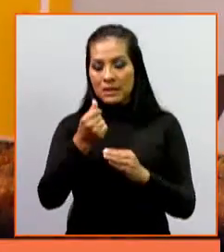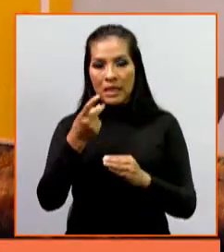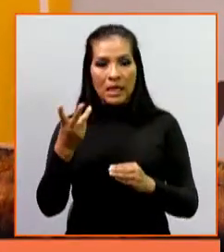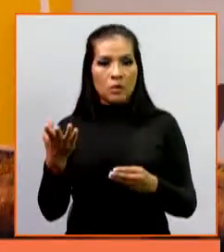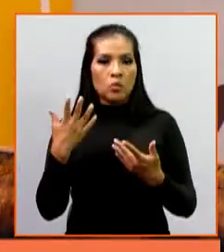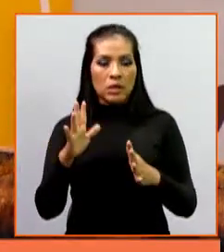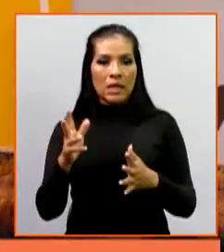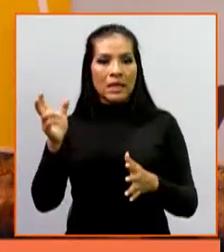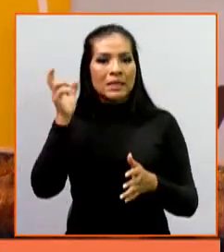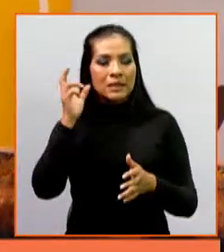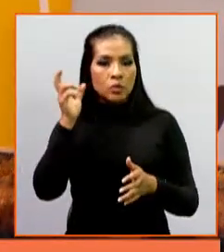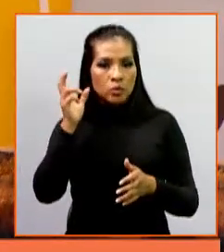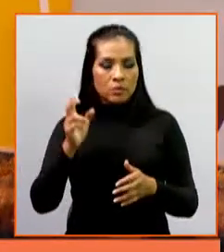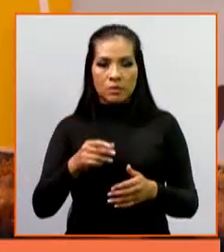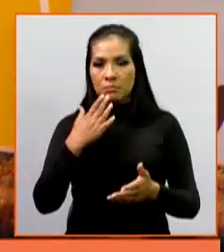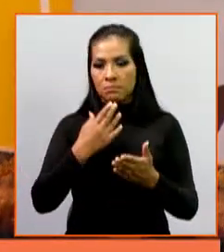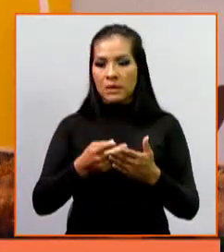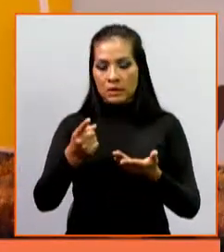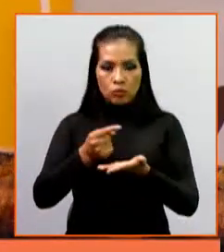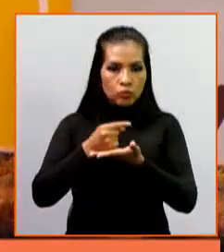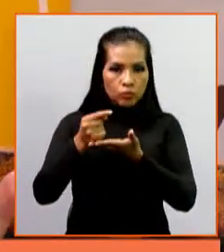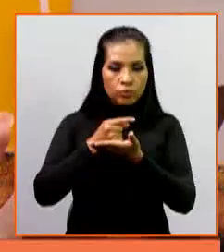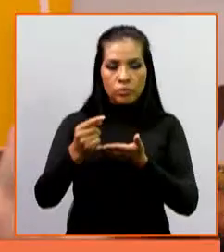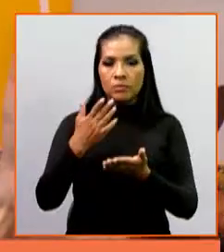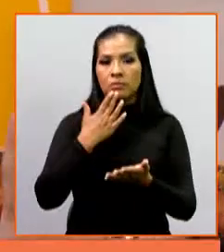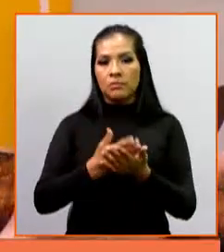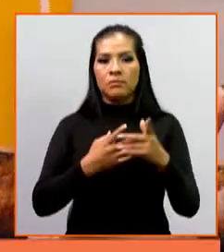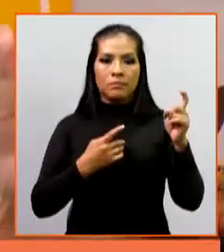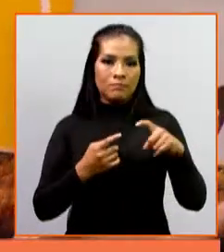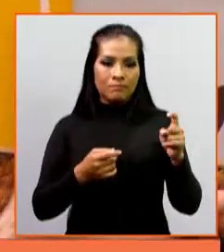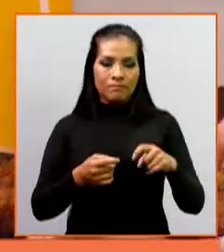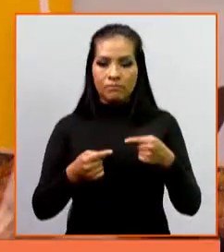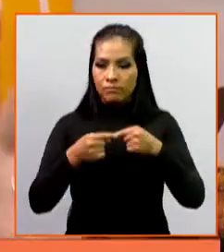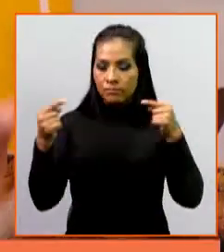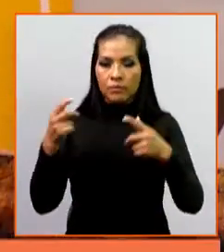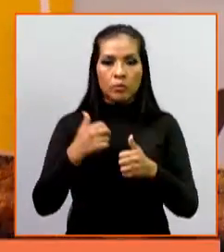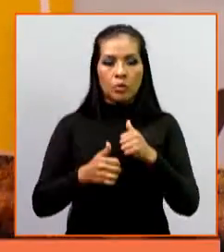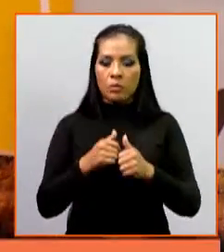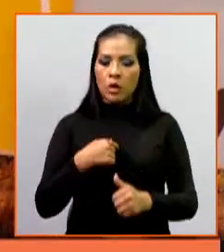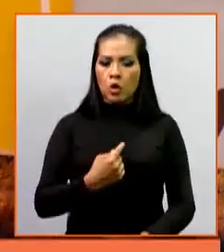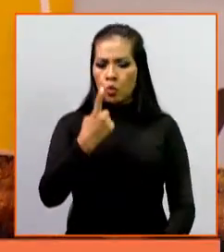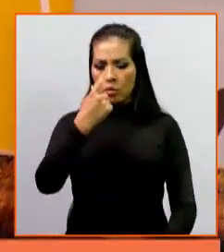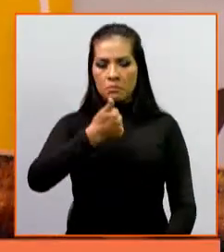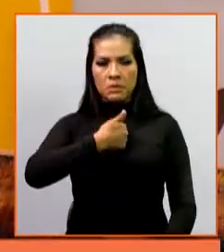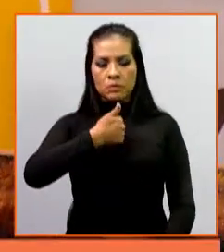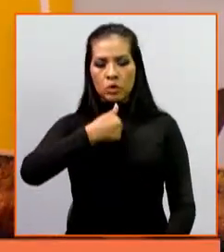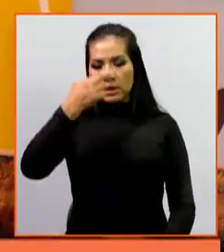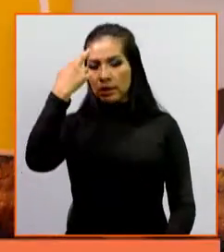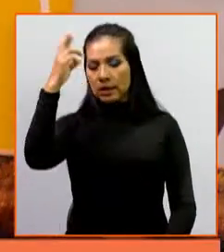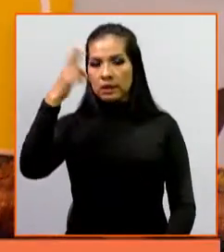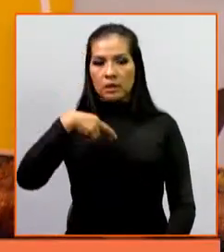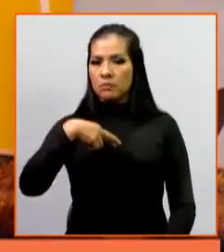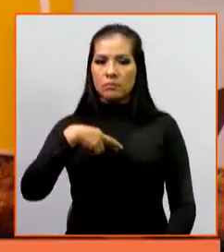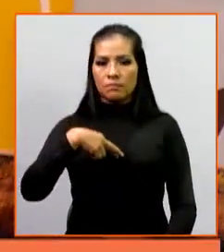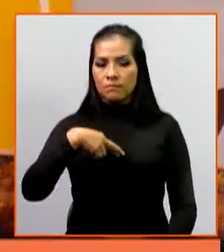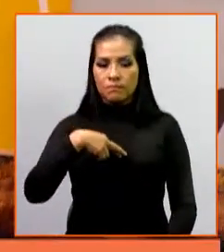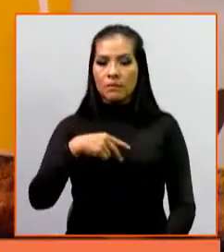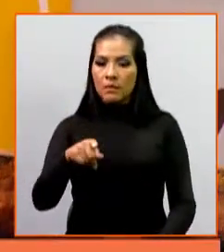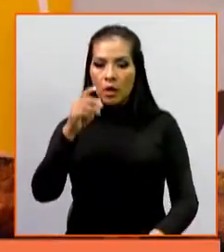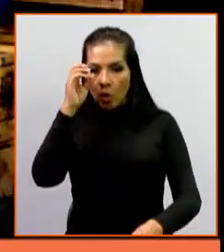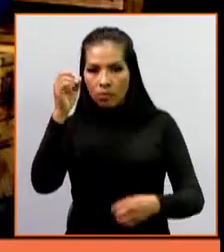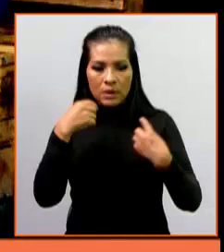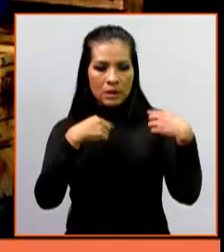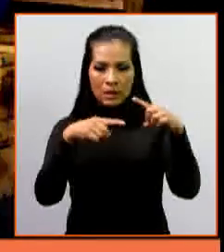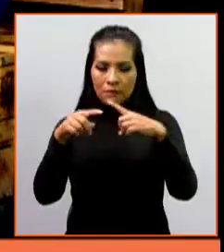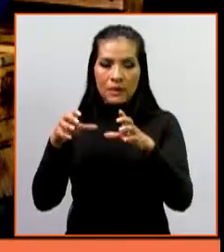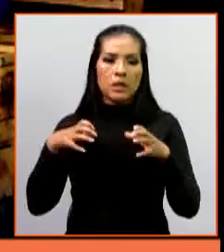para debatir, no para que siempre se diga como una verdad absoluta, sino para que tengas también quien te cuestione, quien te pregunte, sí, ¿no? Quien